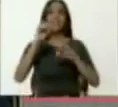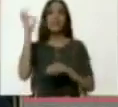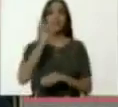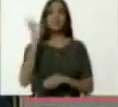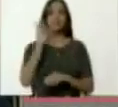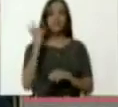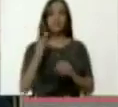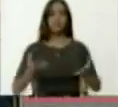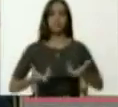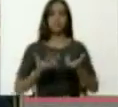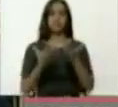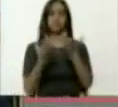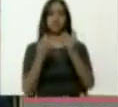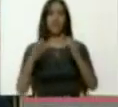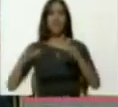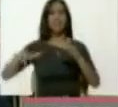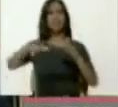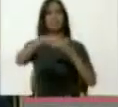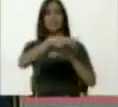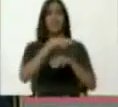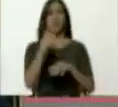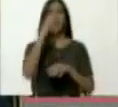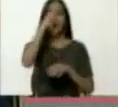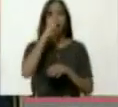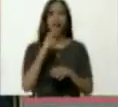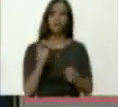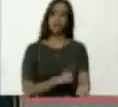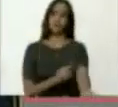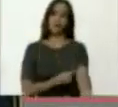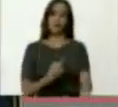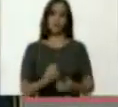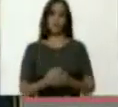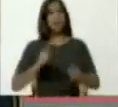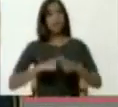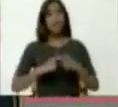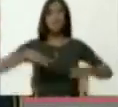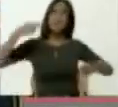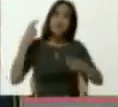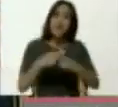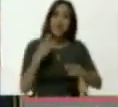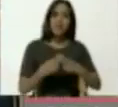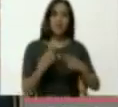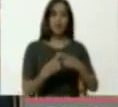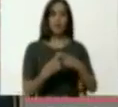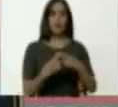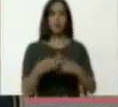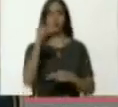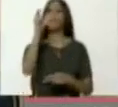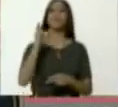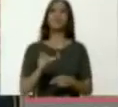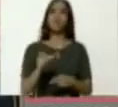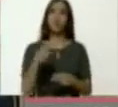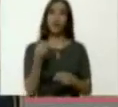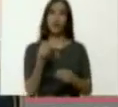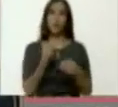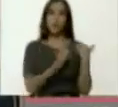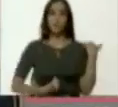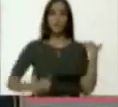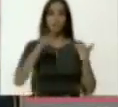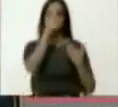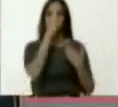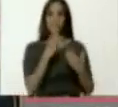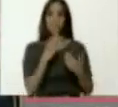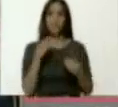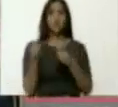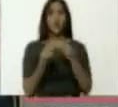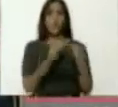con relación en un año, hermano. Por eso el peligro que representa un personaje como Bolsonaro, como